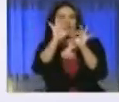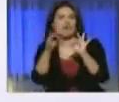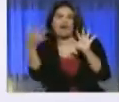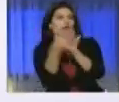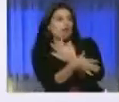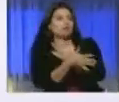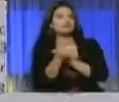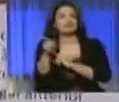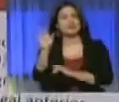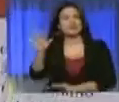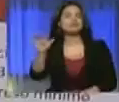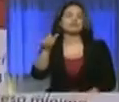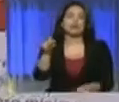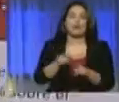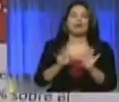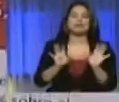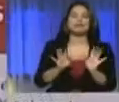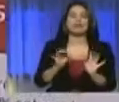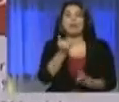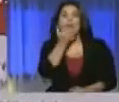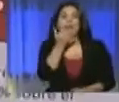Salario mínimo y pensiones,